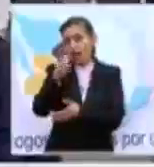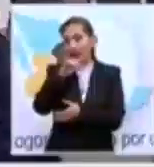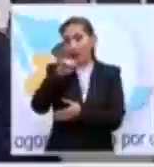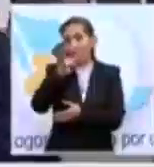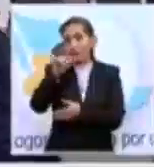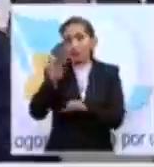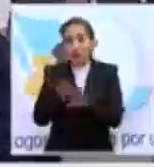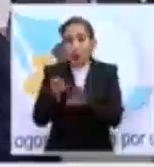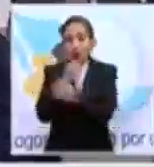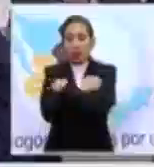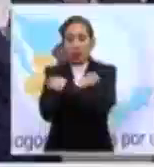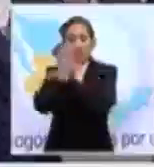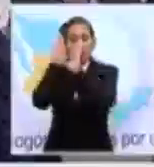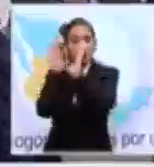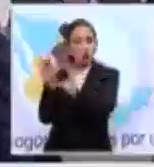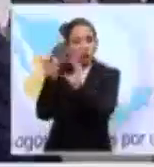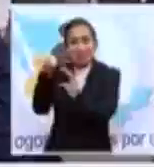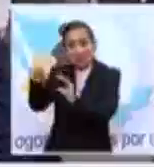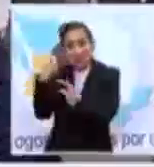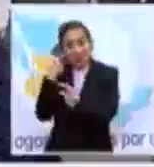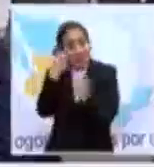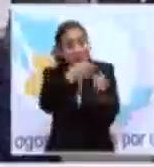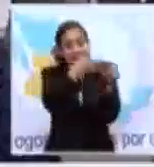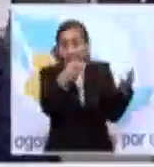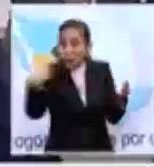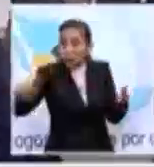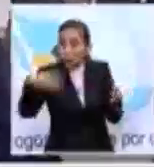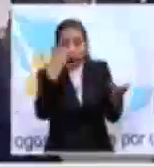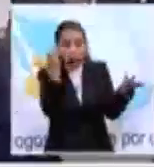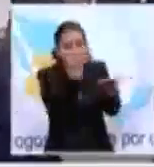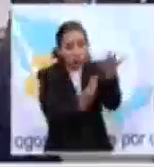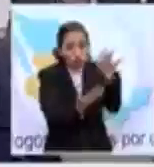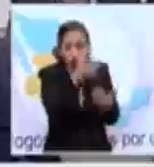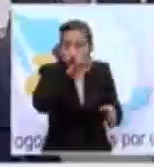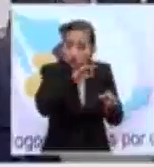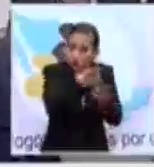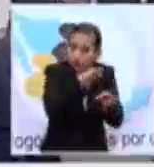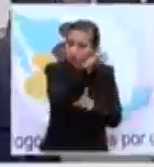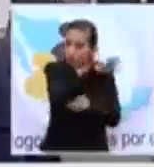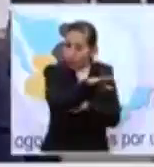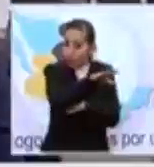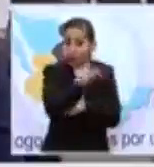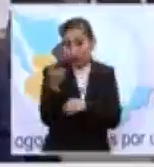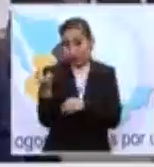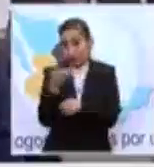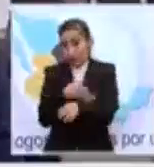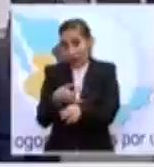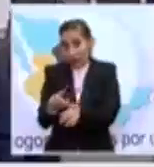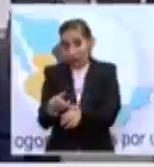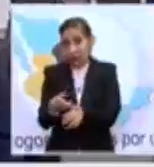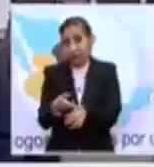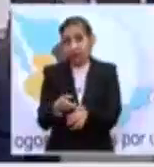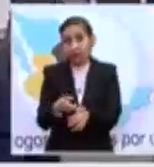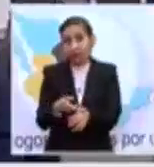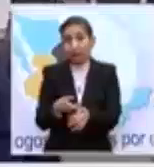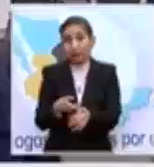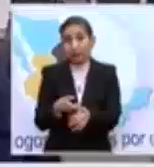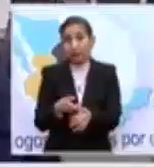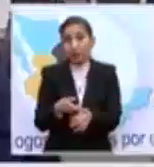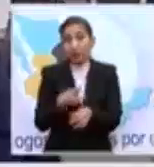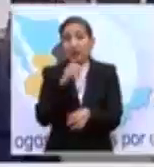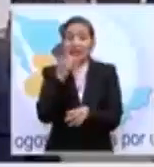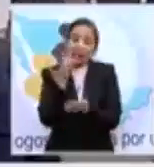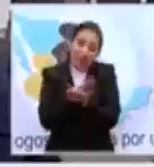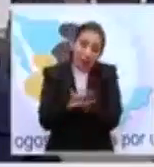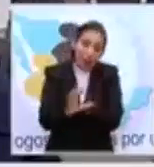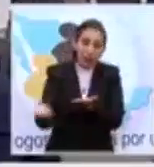¿no? La parte educativa, que es también muy importante en nuestras familias. Desde luego que el